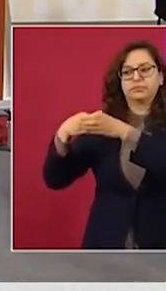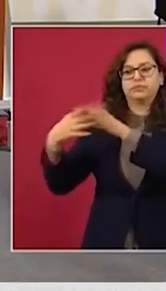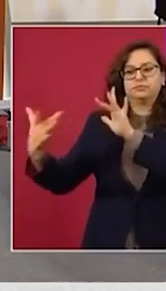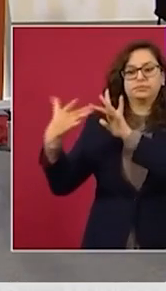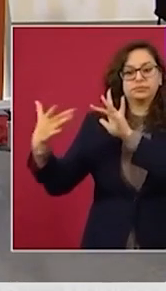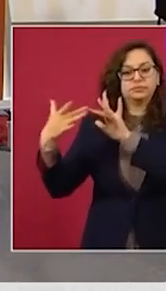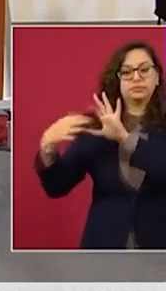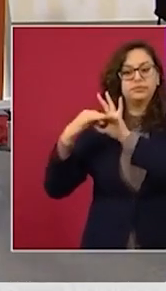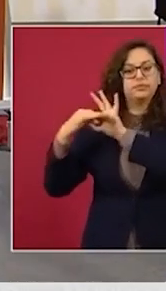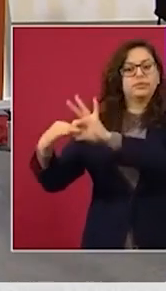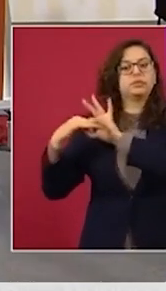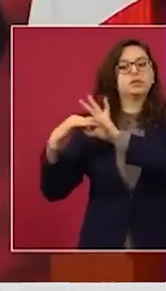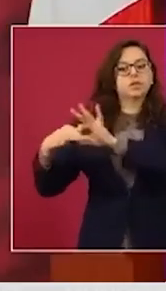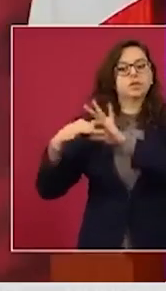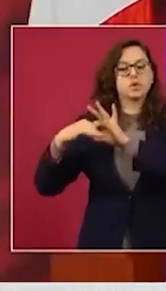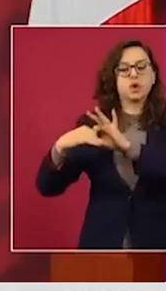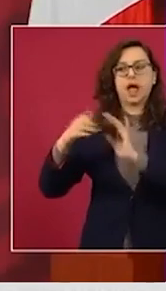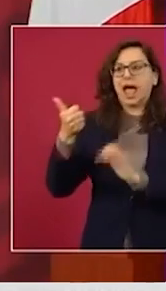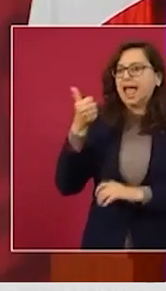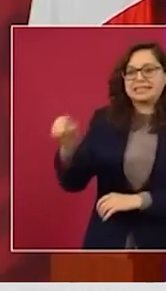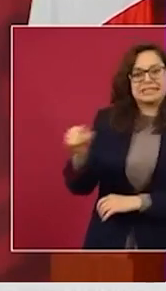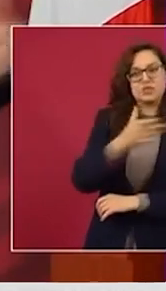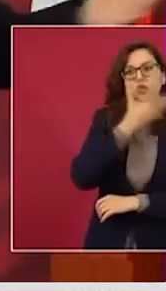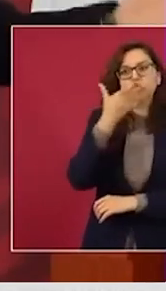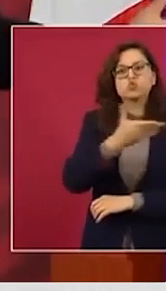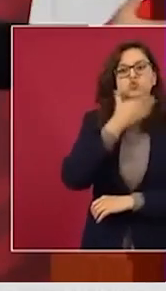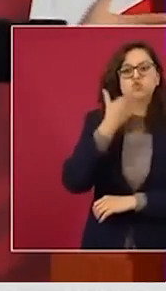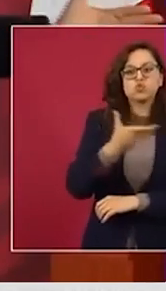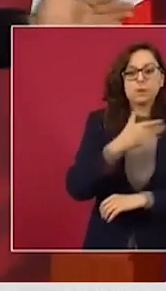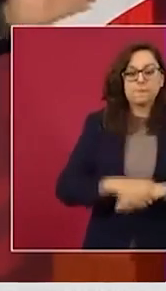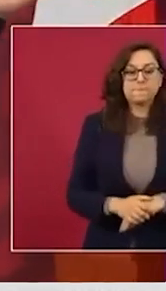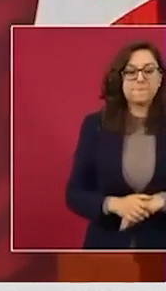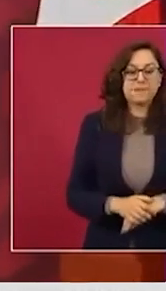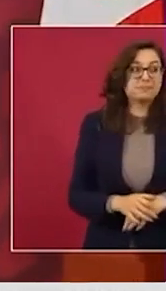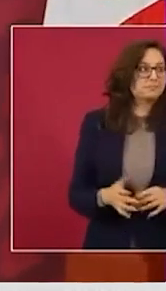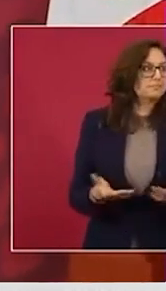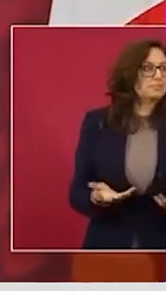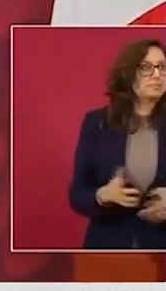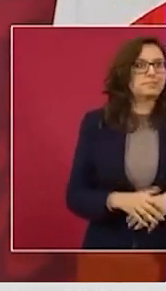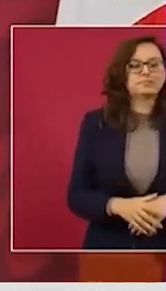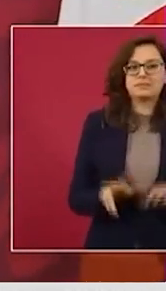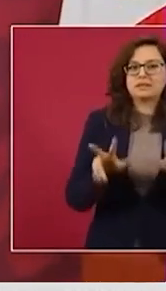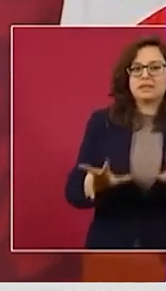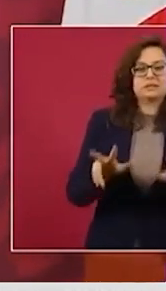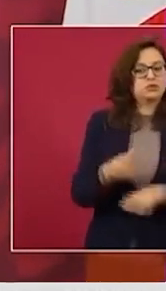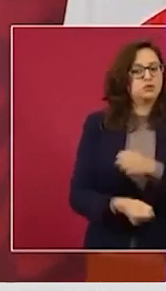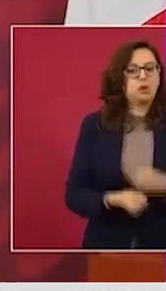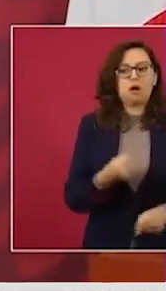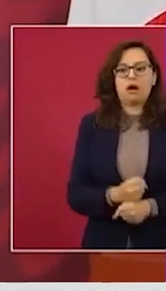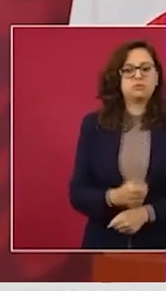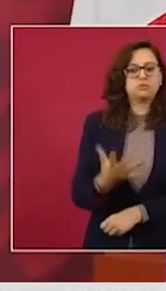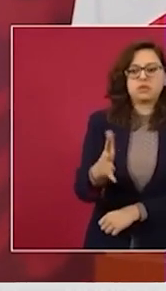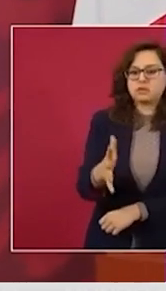fueron 1 millón de gentes a votar que sí, que se quitara el aeropuerto. Nunca habían volado, nunca habían salido a ningún lado,